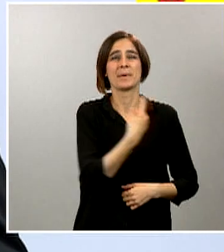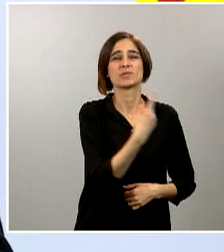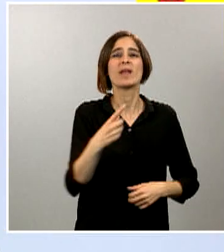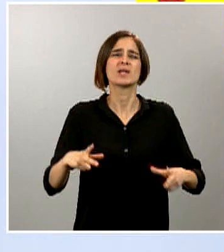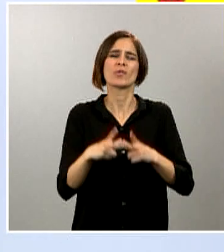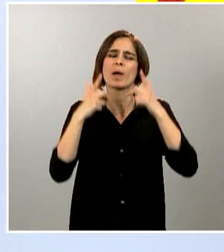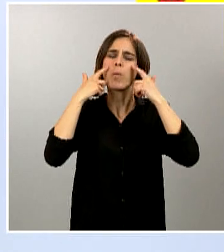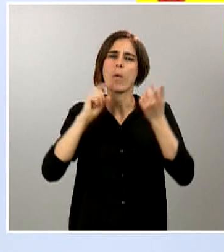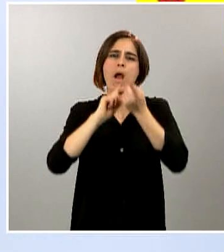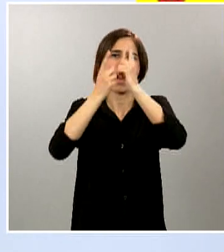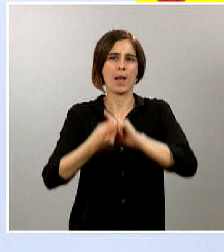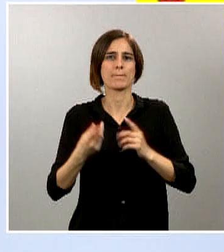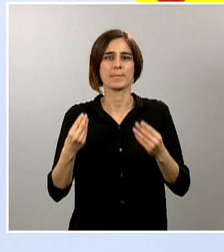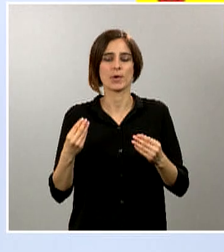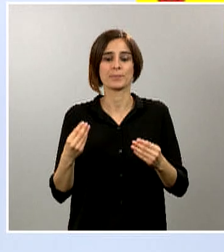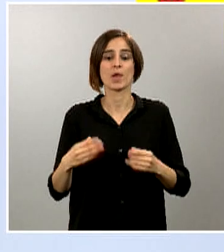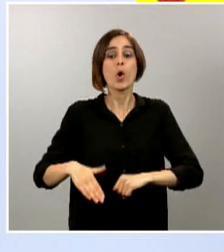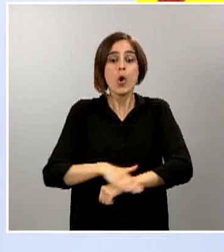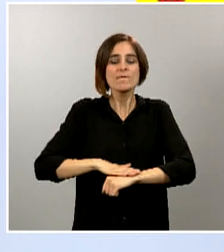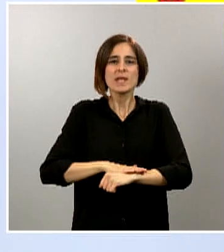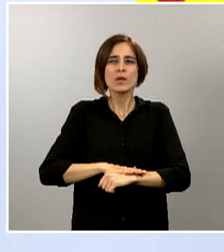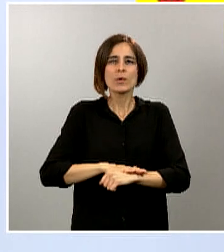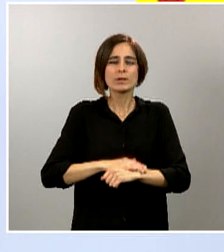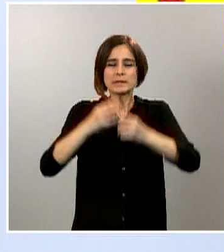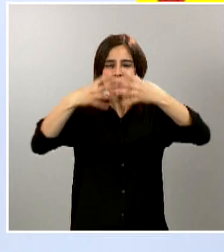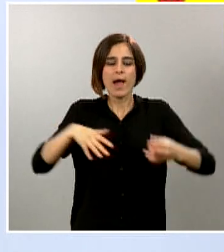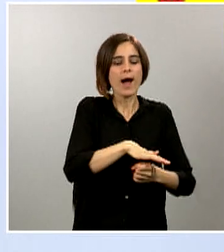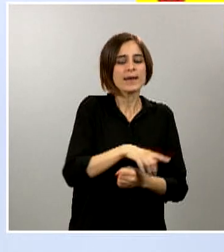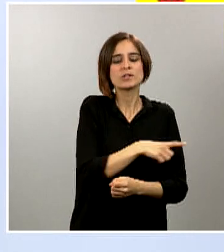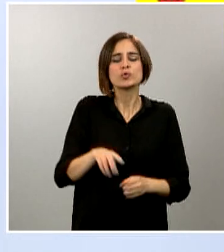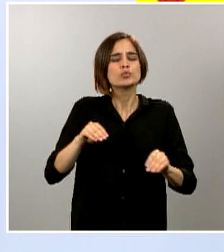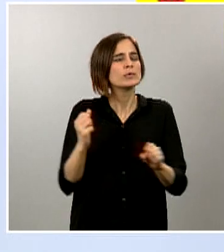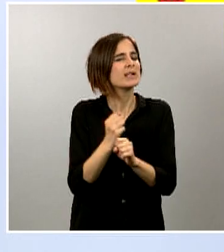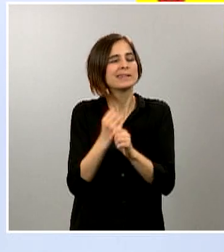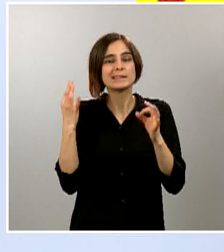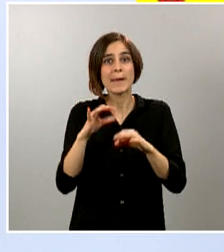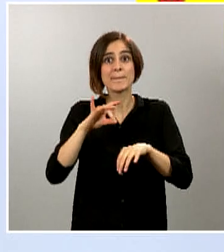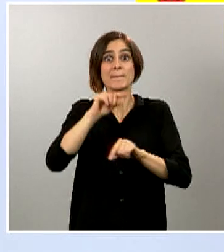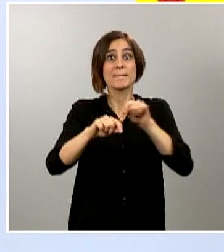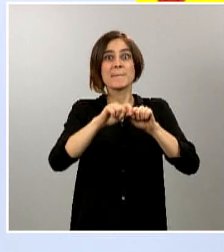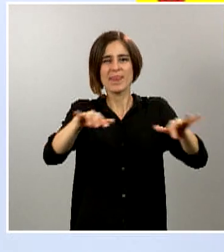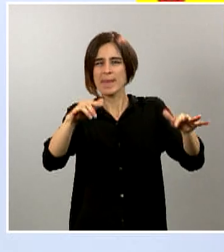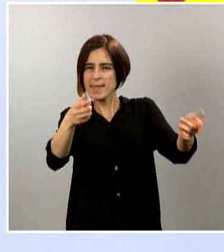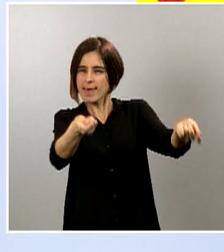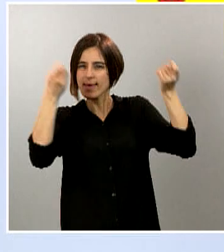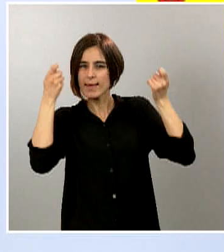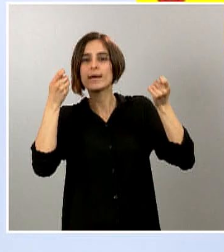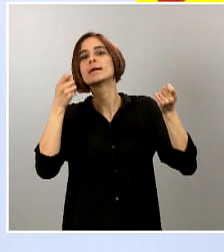todas sus áreas es combatir la pandemia y minimizar los costes sociales de esta intervención tan